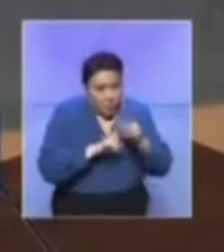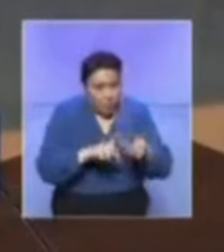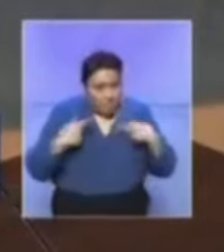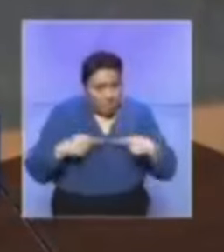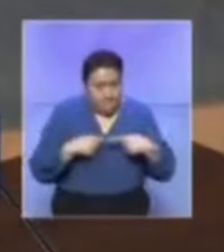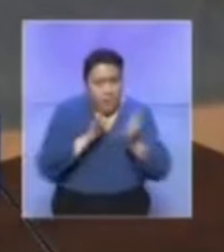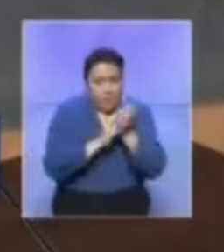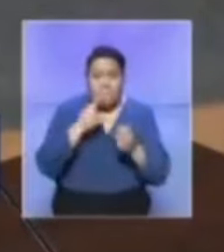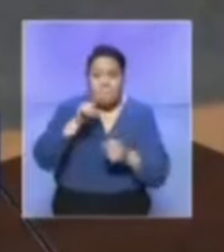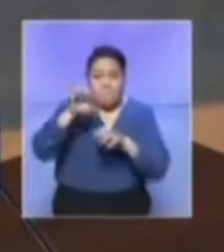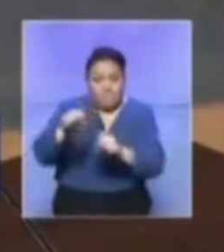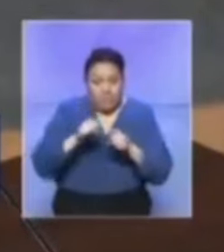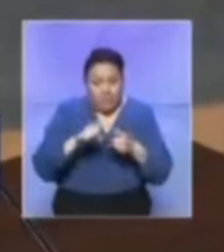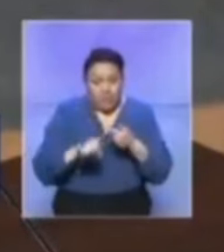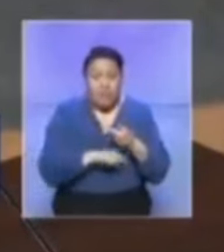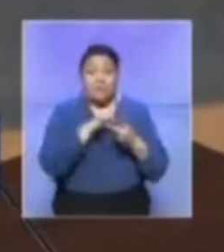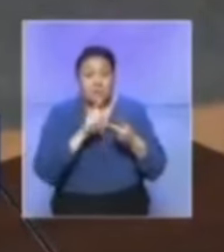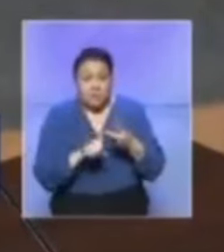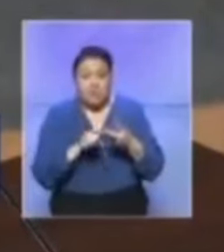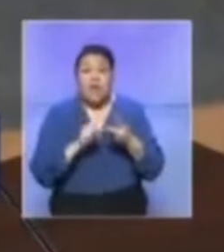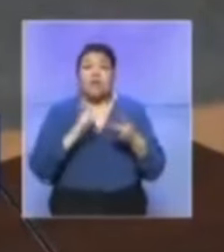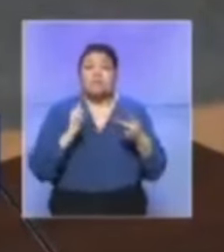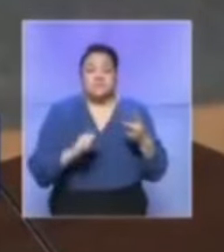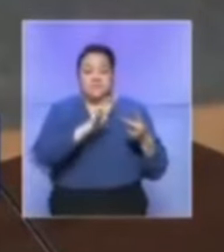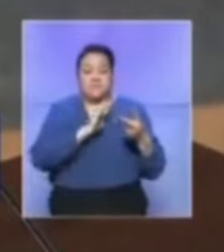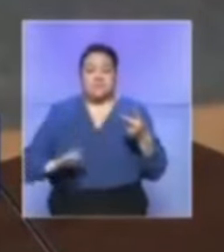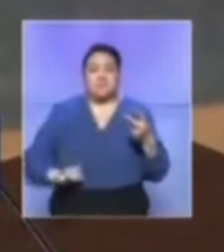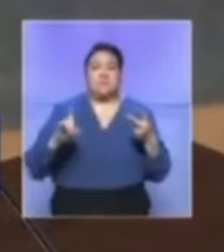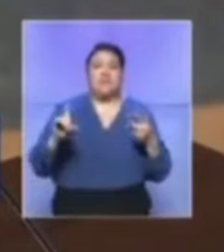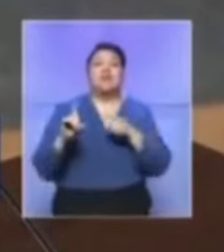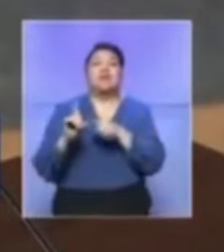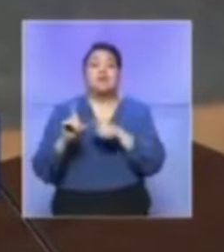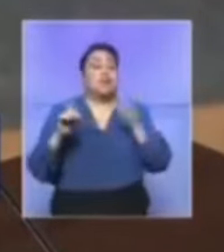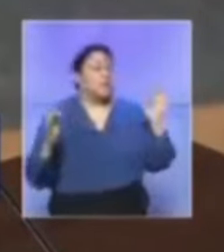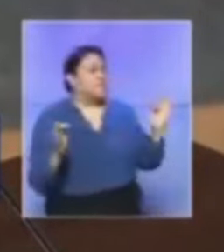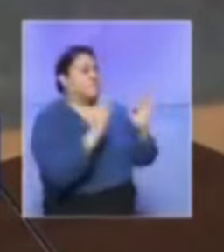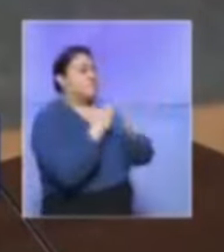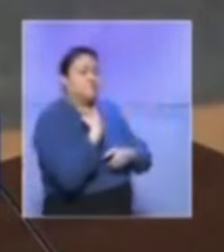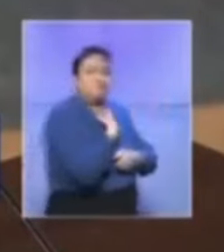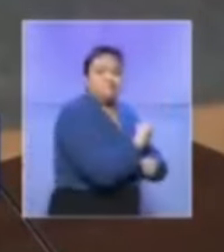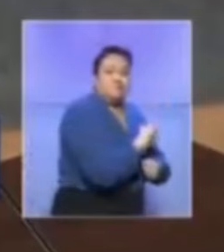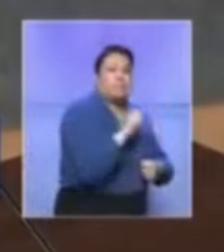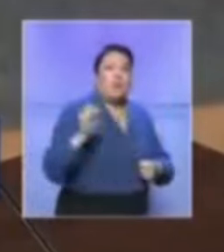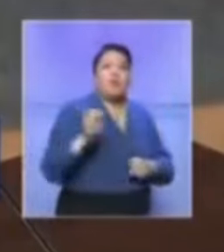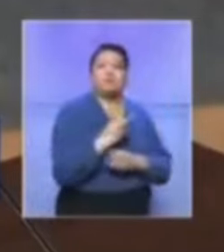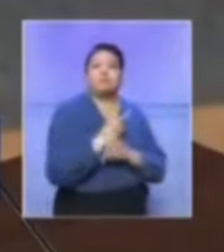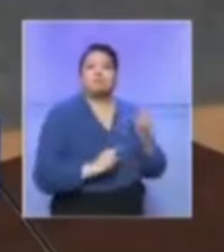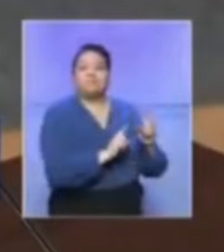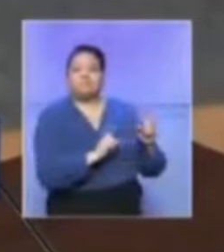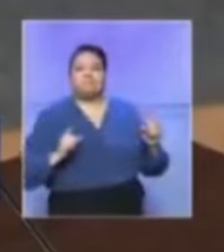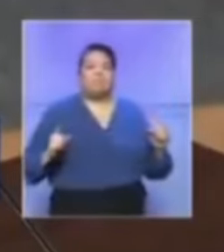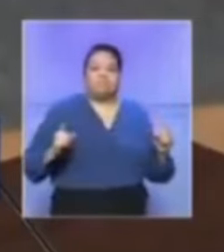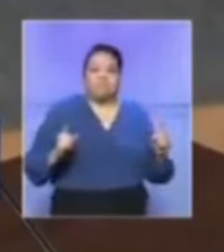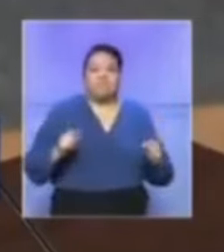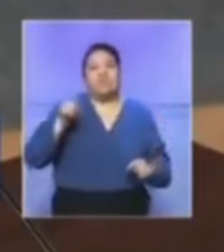actualiza la condición de naturaleza fáctica, ya que el candidato se ha sustraído de la justicia para evitar ser sujeto a proceso penal, en